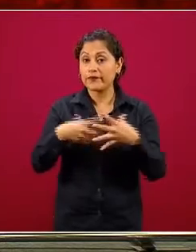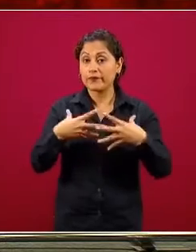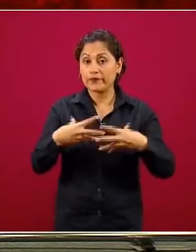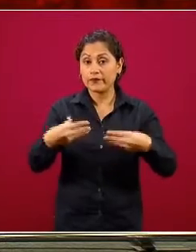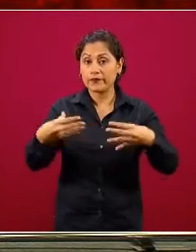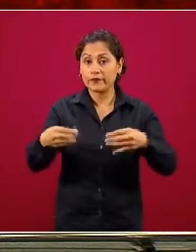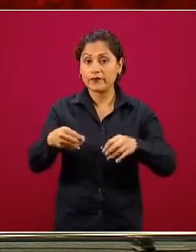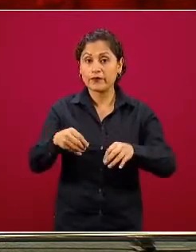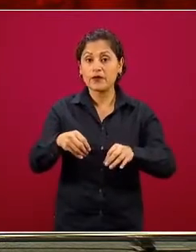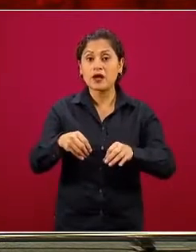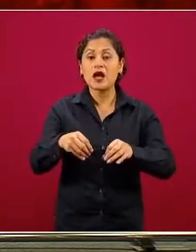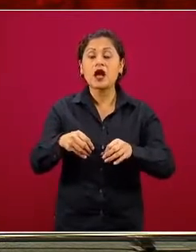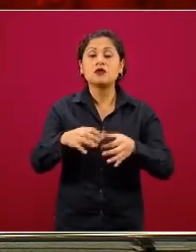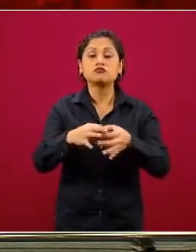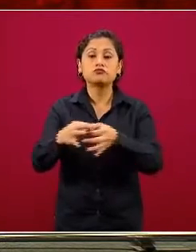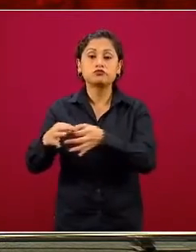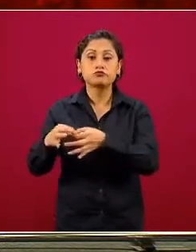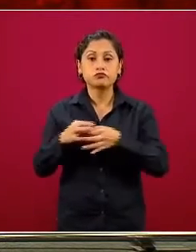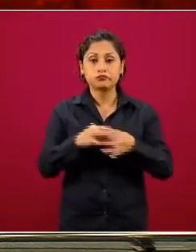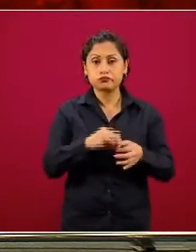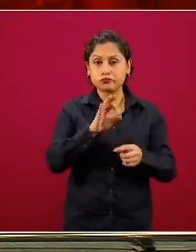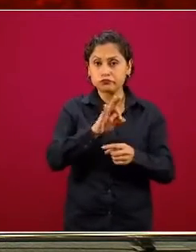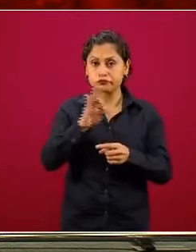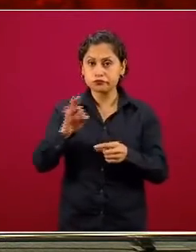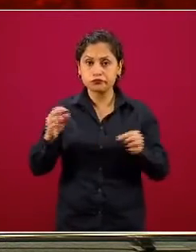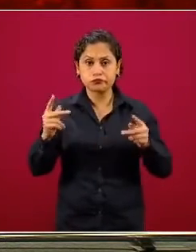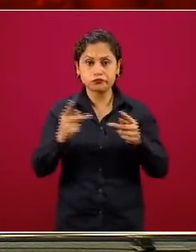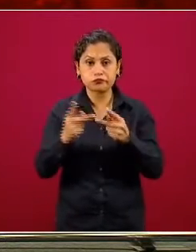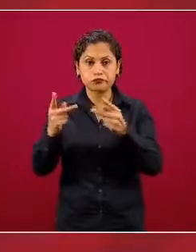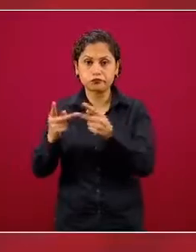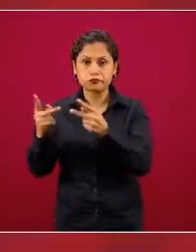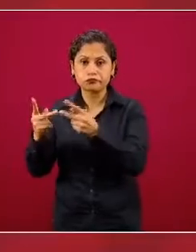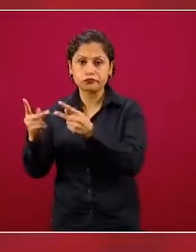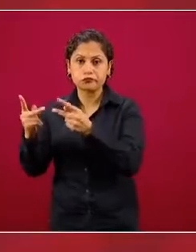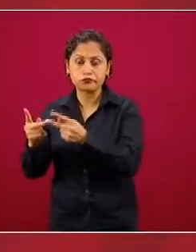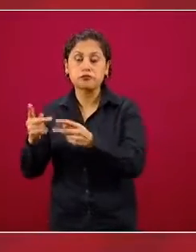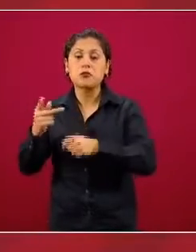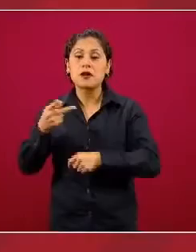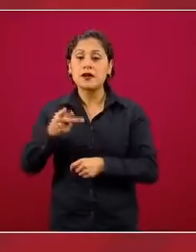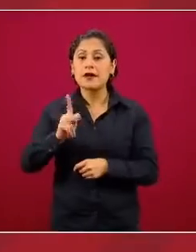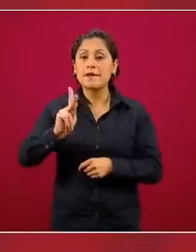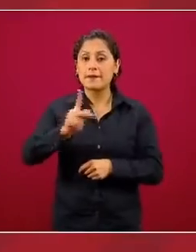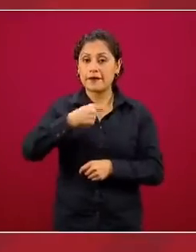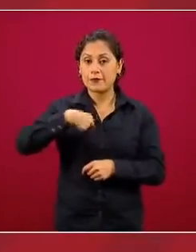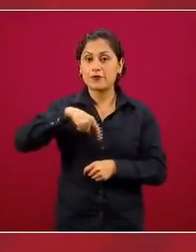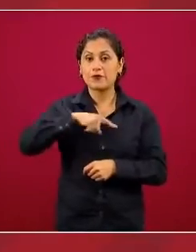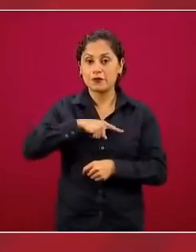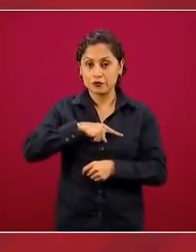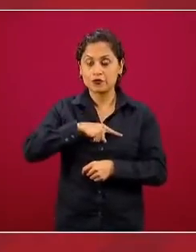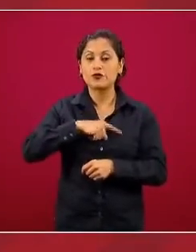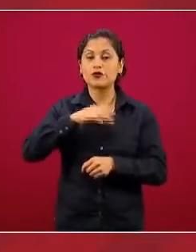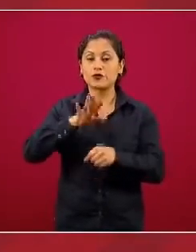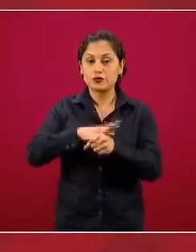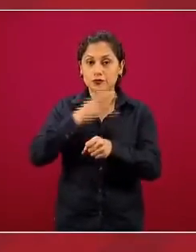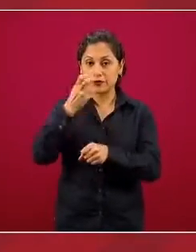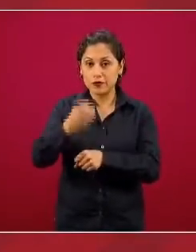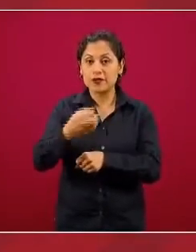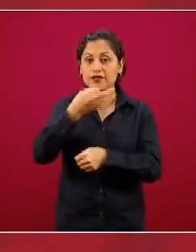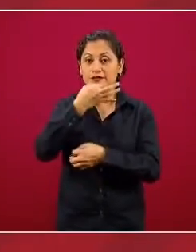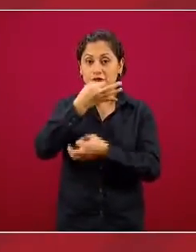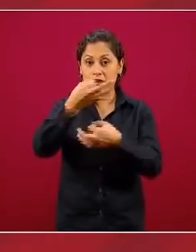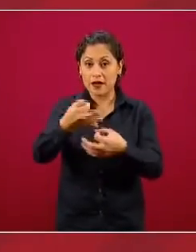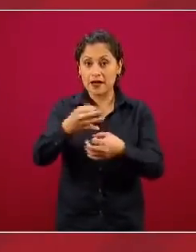las fechas de ocurrencia respecto a otras. Entonces, por eso hemos comentado, de hecho, como una muy buena noticia esta dinámica, porque